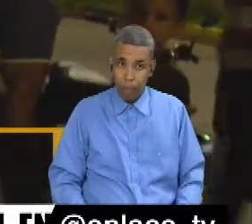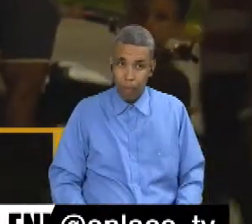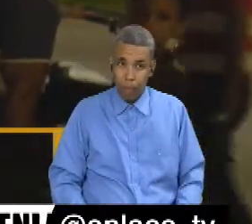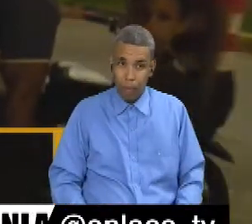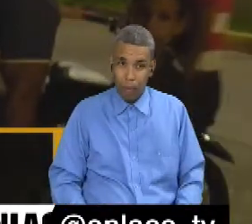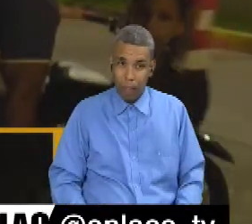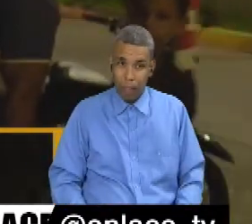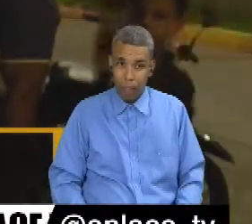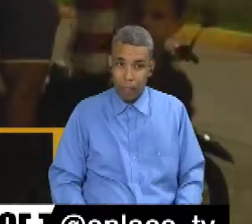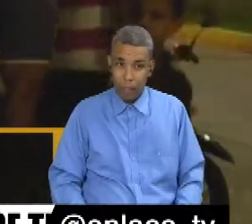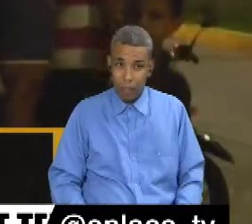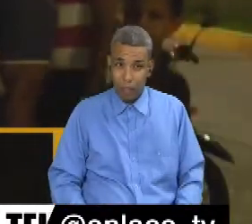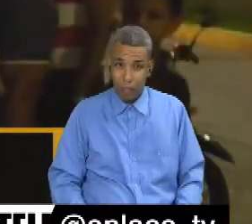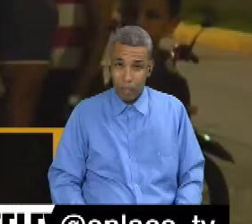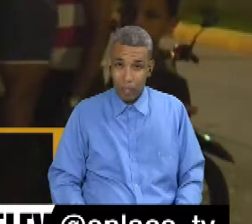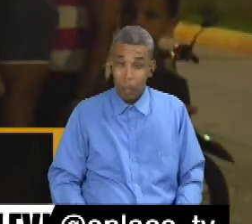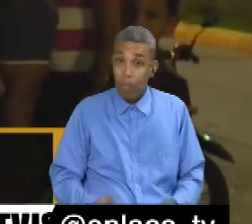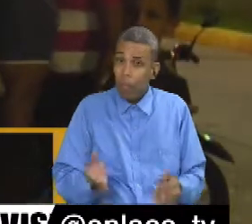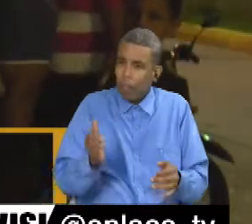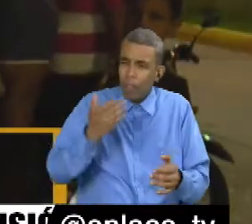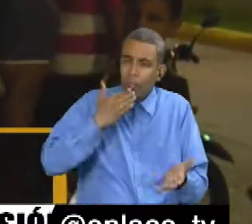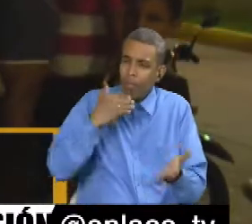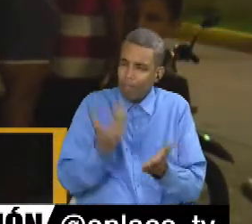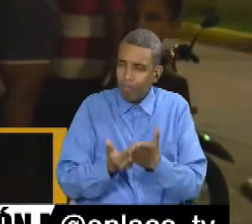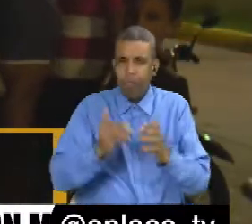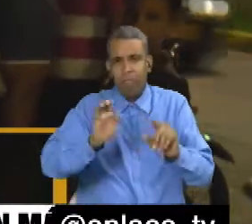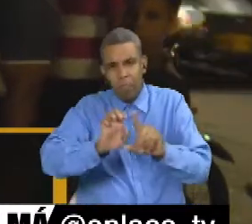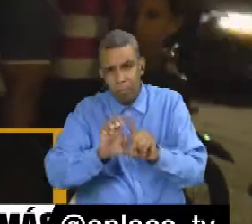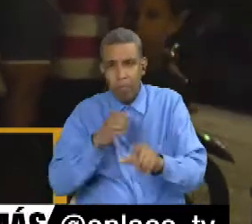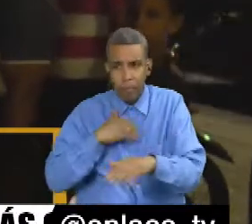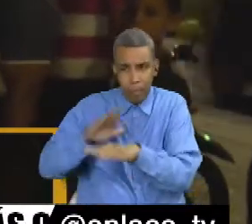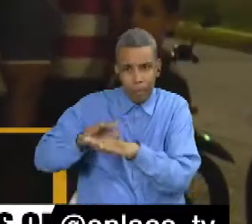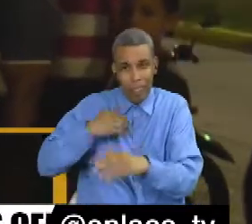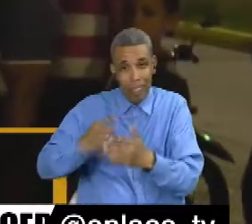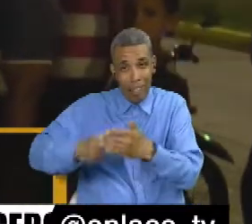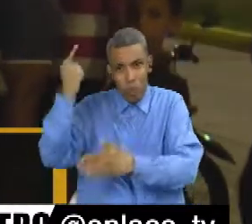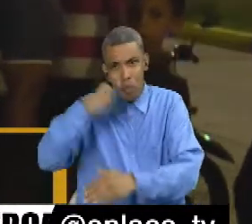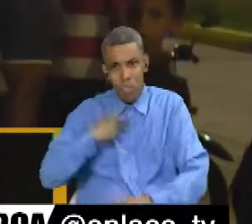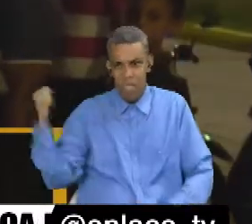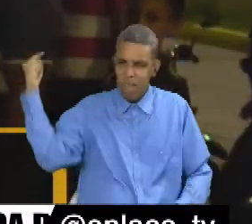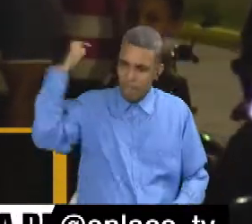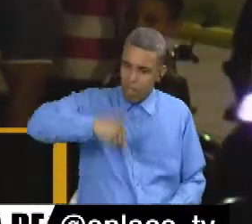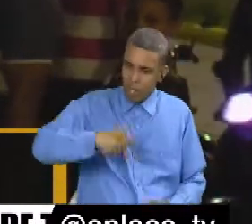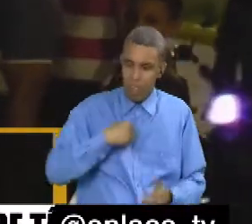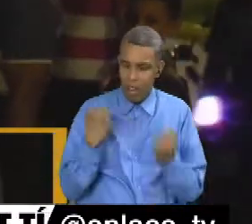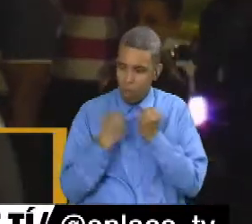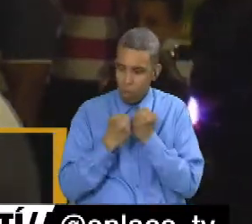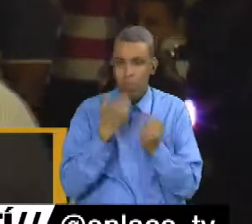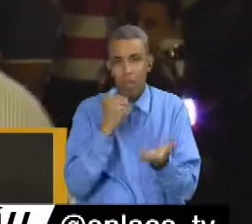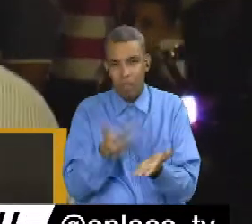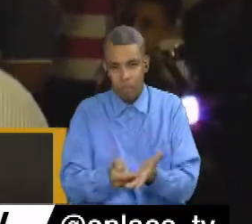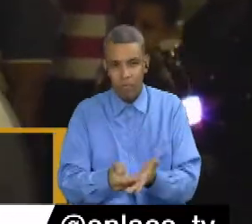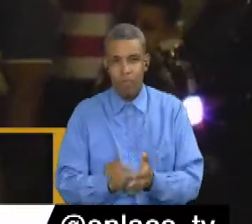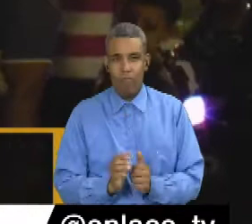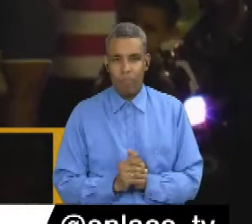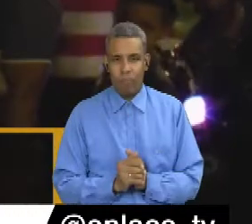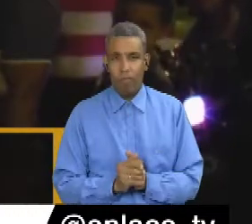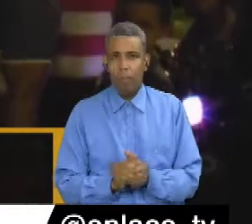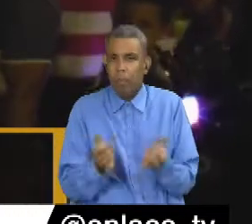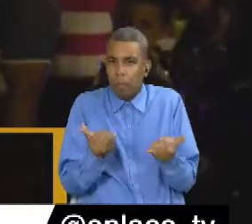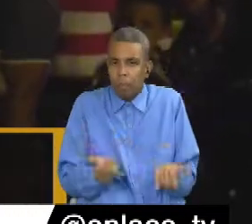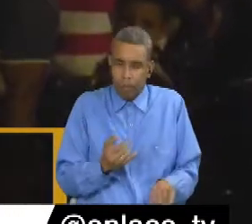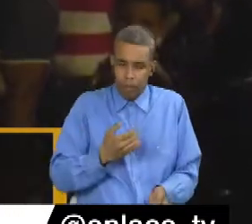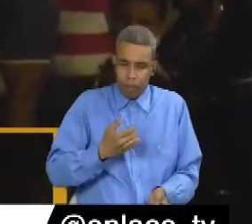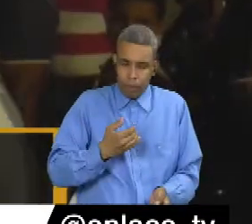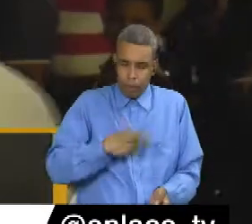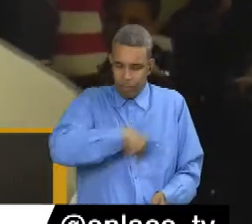por la solidaridad que siempre tiene con la comunidad de Barranca Bermeja y atender de manera oportuna y eficiente el llamado de la comunidad. La queja que tenemos